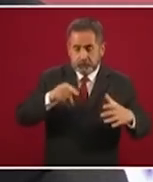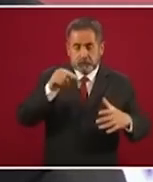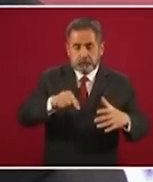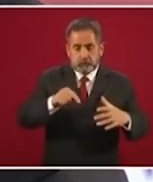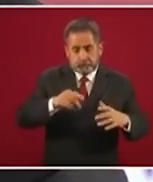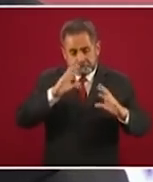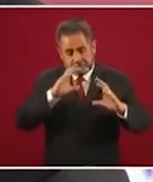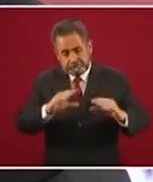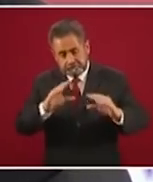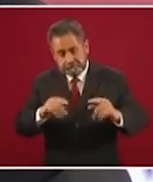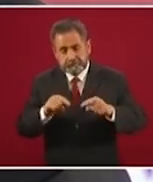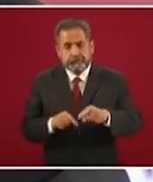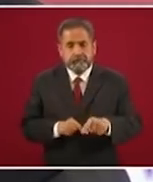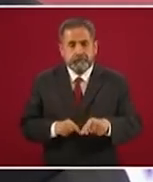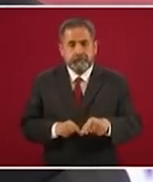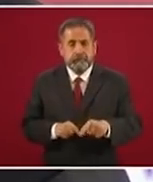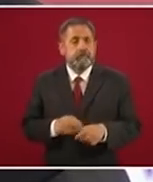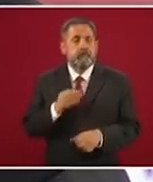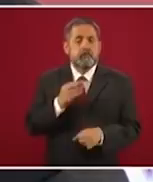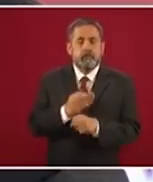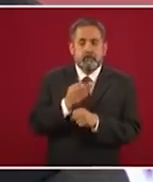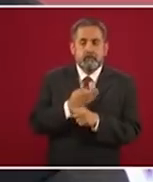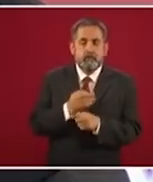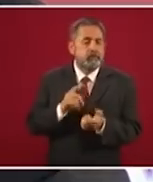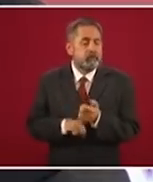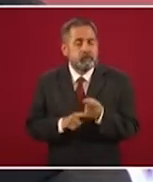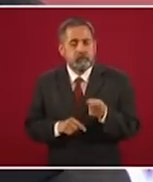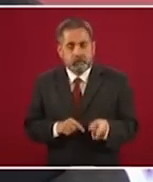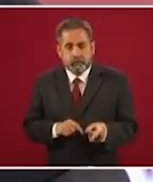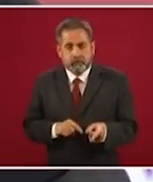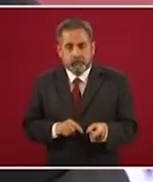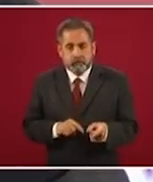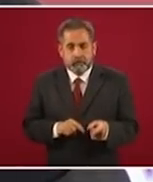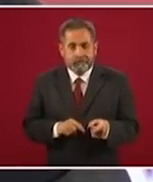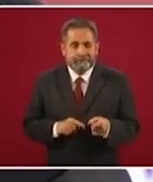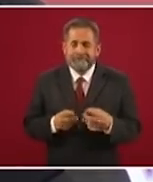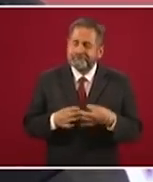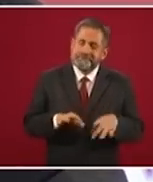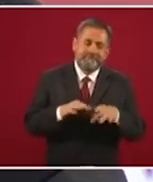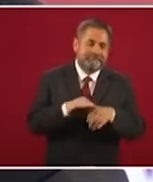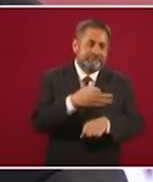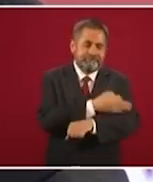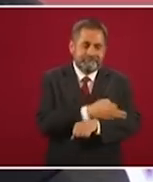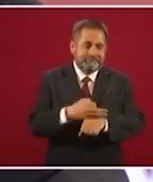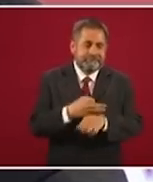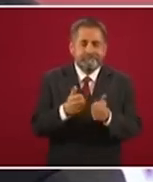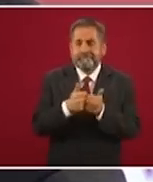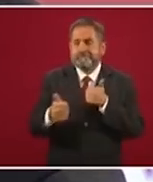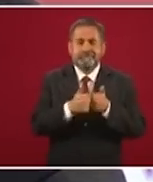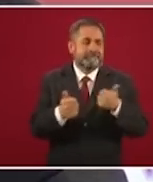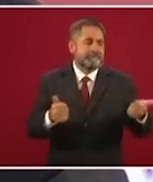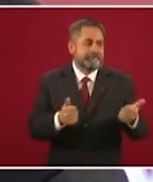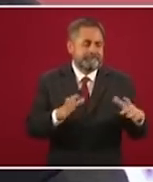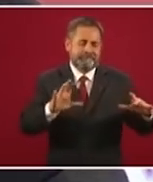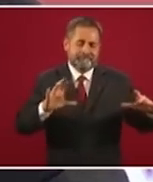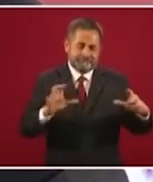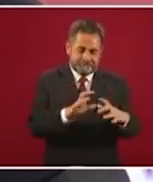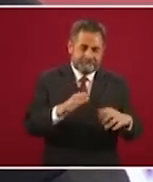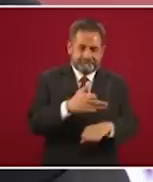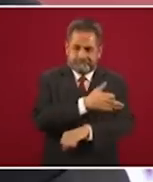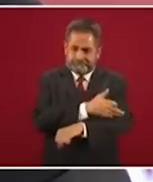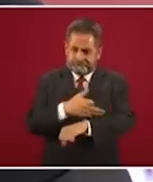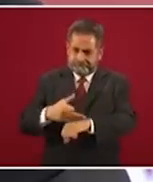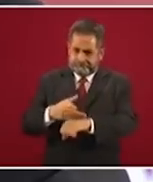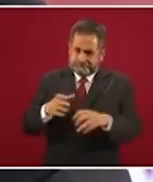que desarrolla lo que se está perdiendo de la integración familiar. Las comunidades, la familia tiene que ser